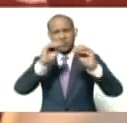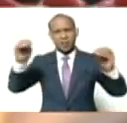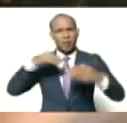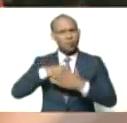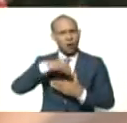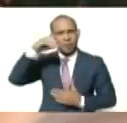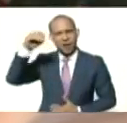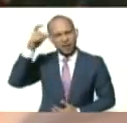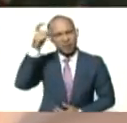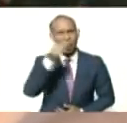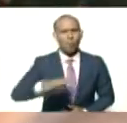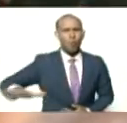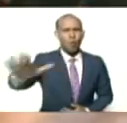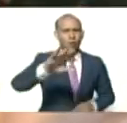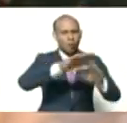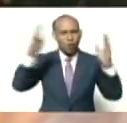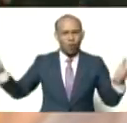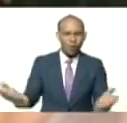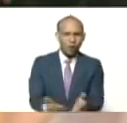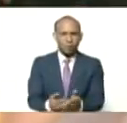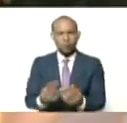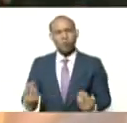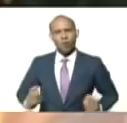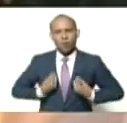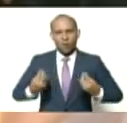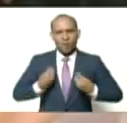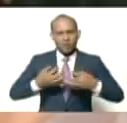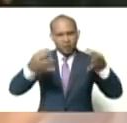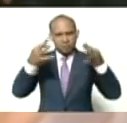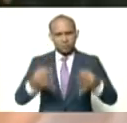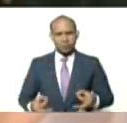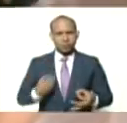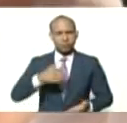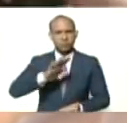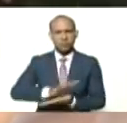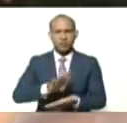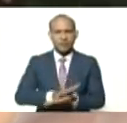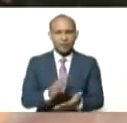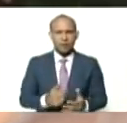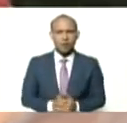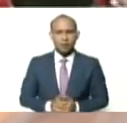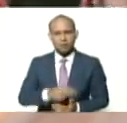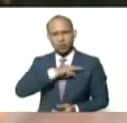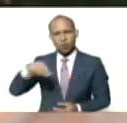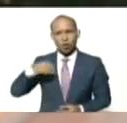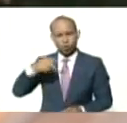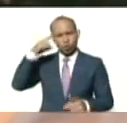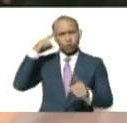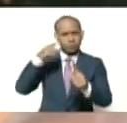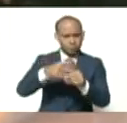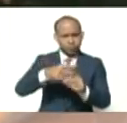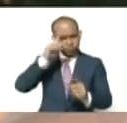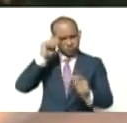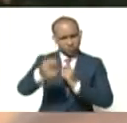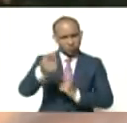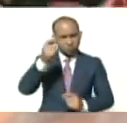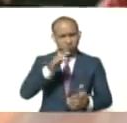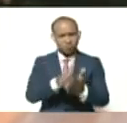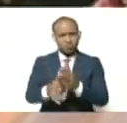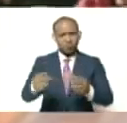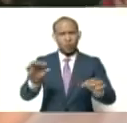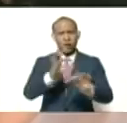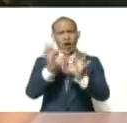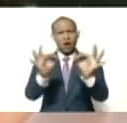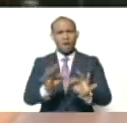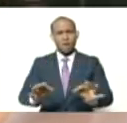esperanza de los pueblos del mundo para una vida justa y plena. Como tal, reconocemos que nos enfrentamos a una